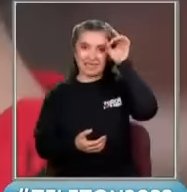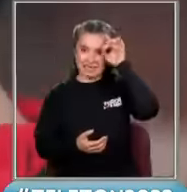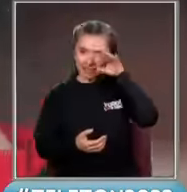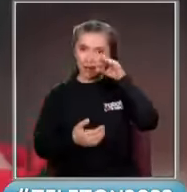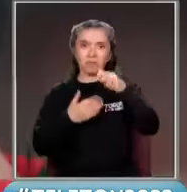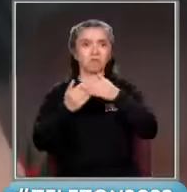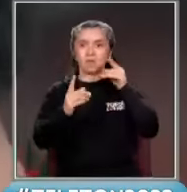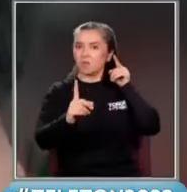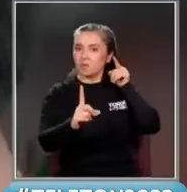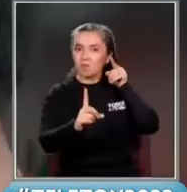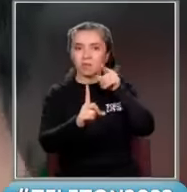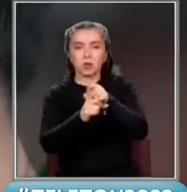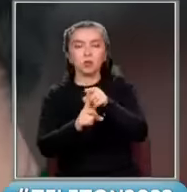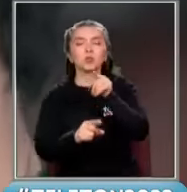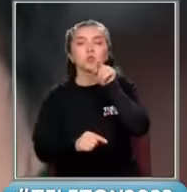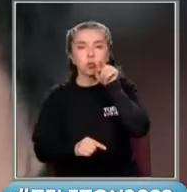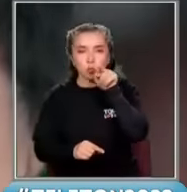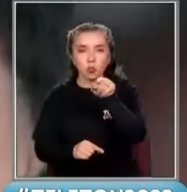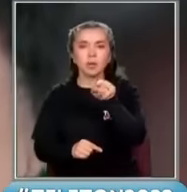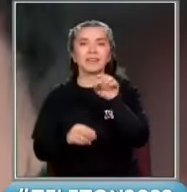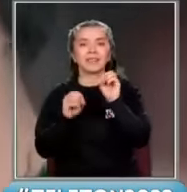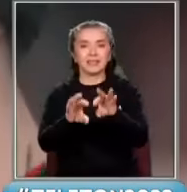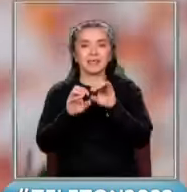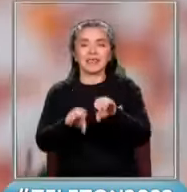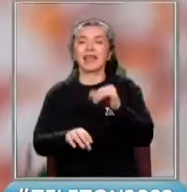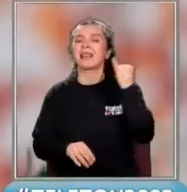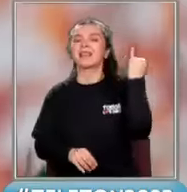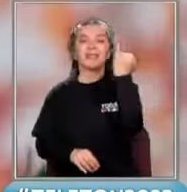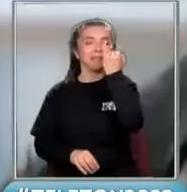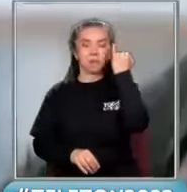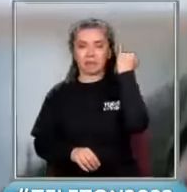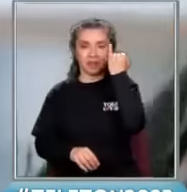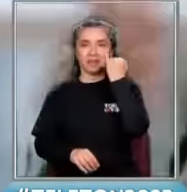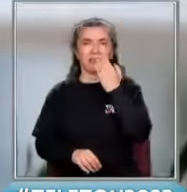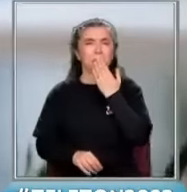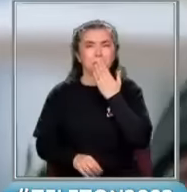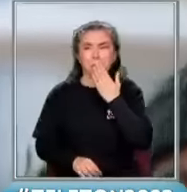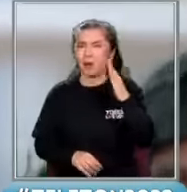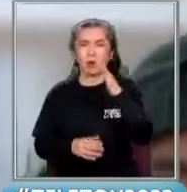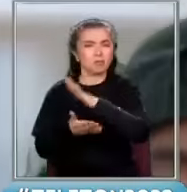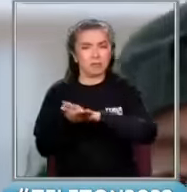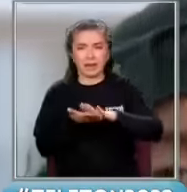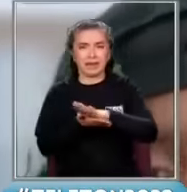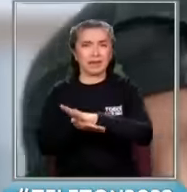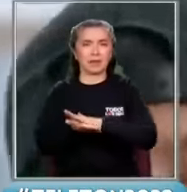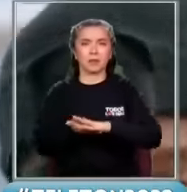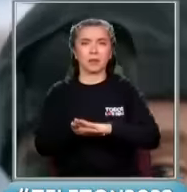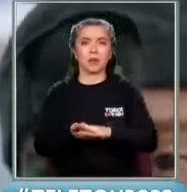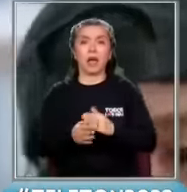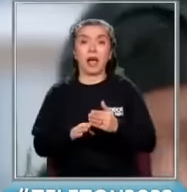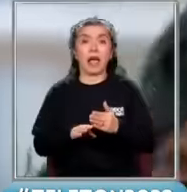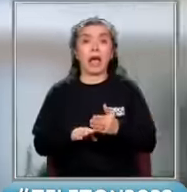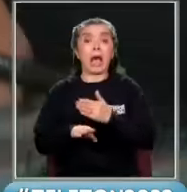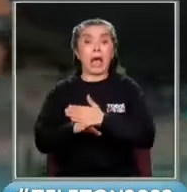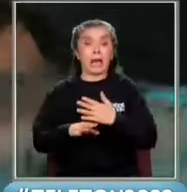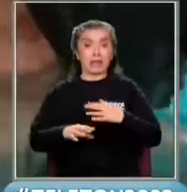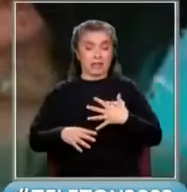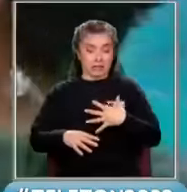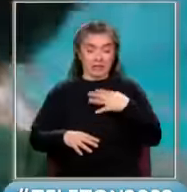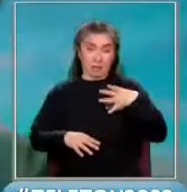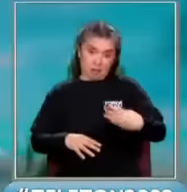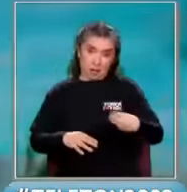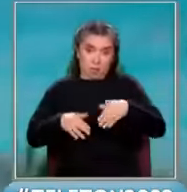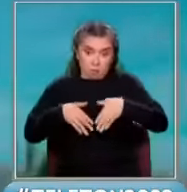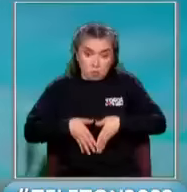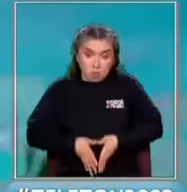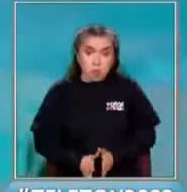llegar. Alguien que le va a enseñar la independencia. Eres el mejor ejemplo. Antes de que mi hijo naciera, no dijeron tantas cosas, pero